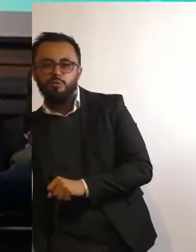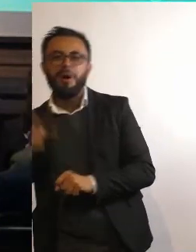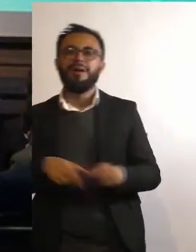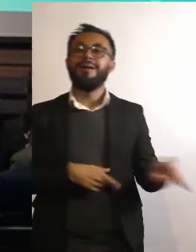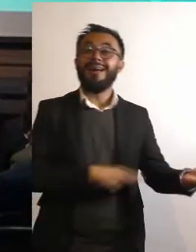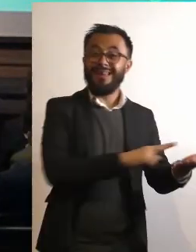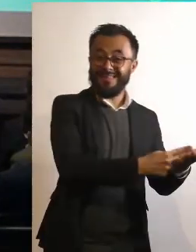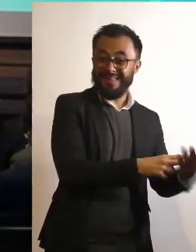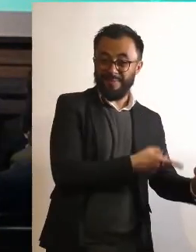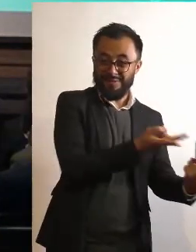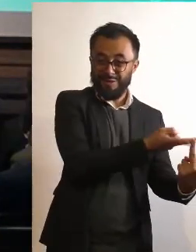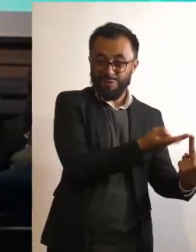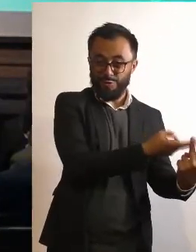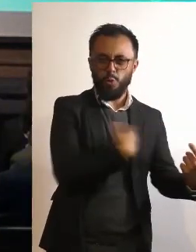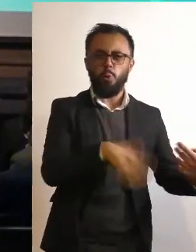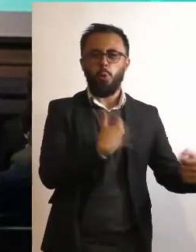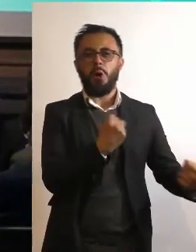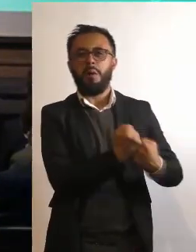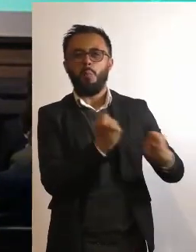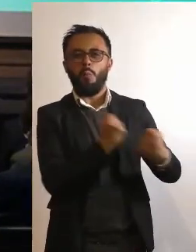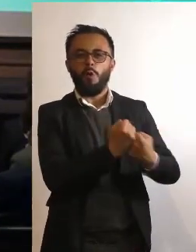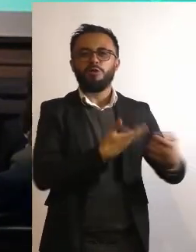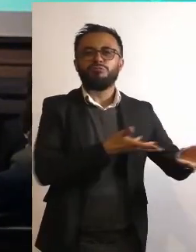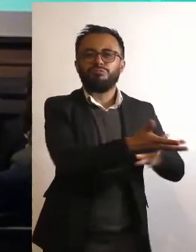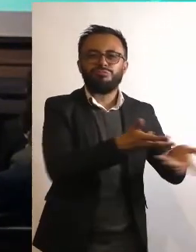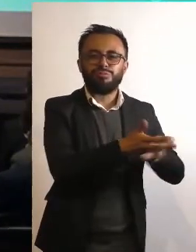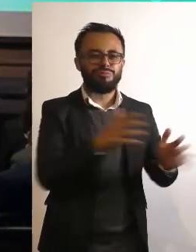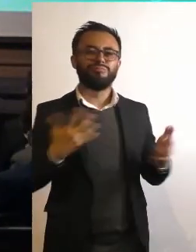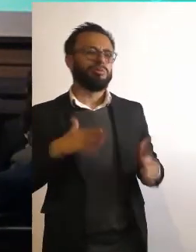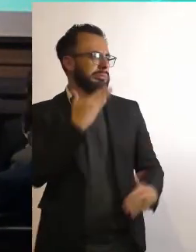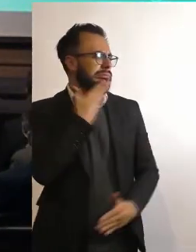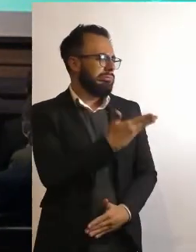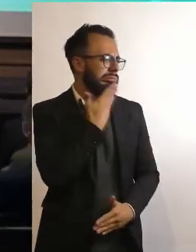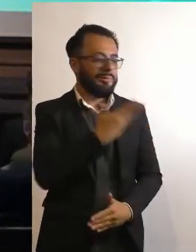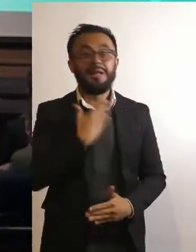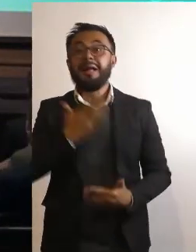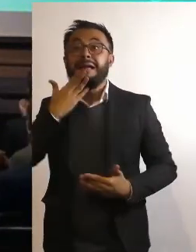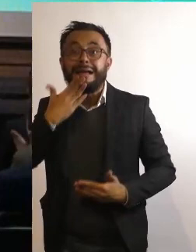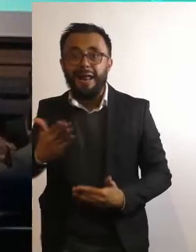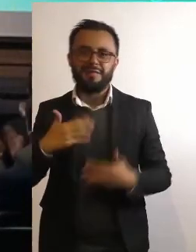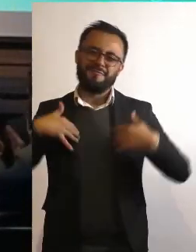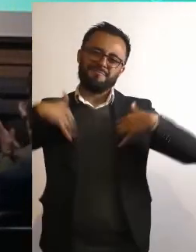y apoyo que nos han brindado durante este evento. Muchísimas gracias y un feliz día.